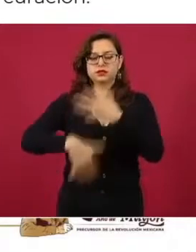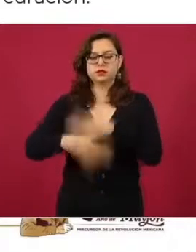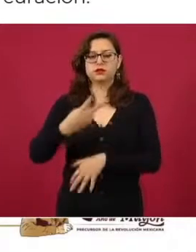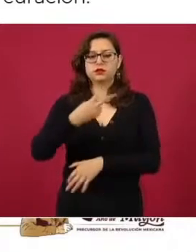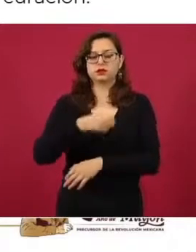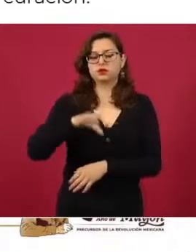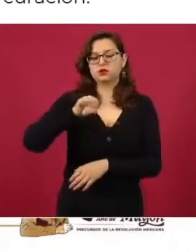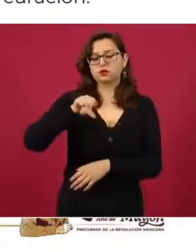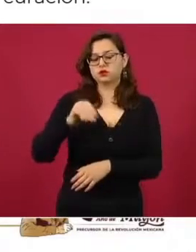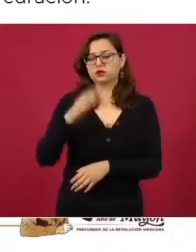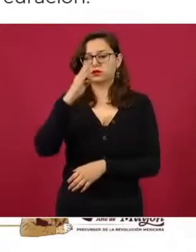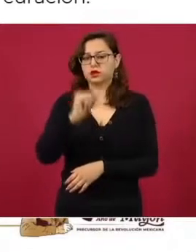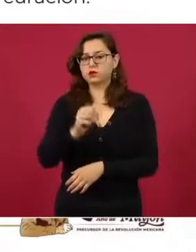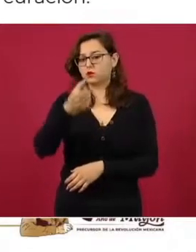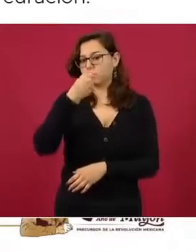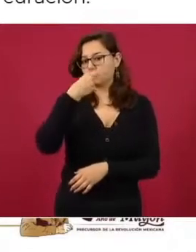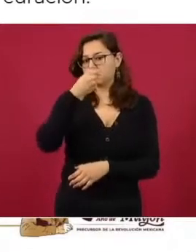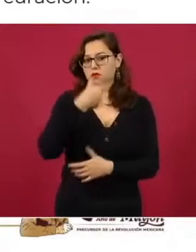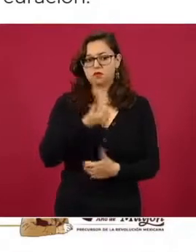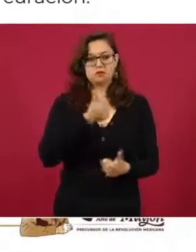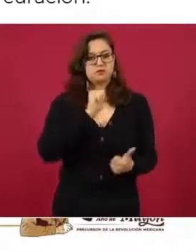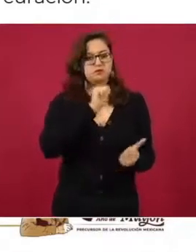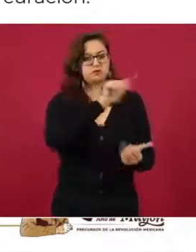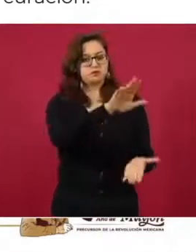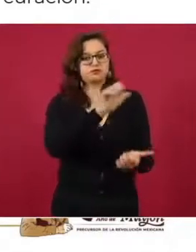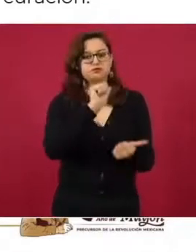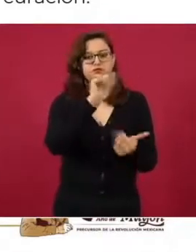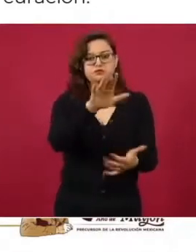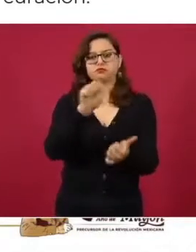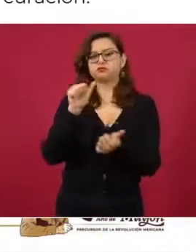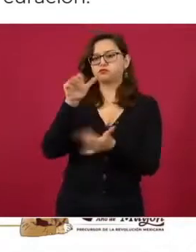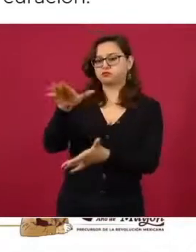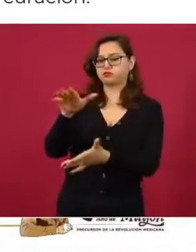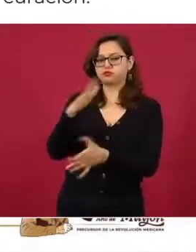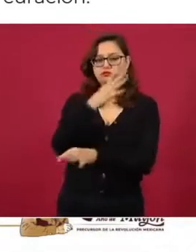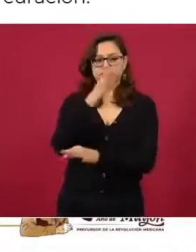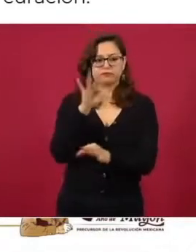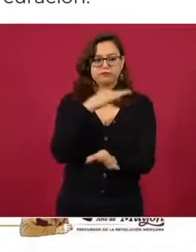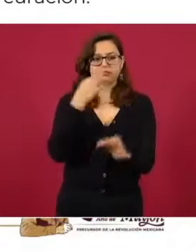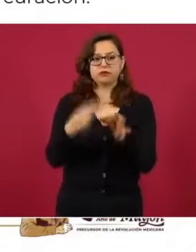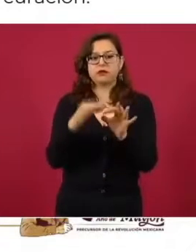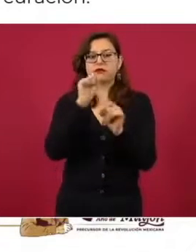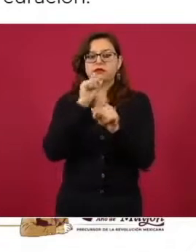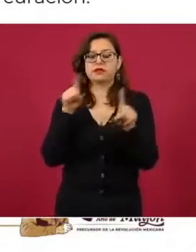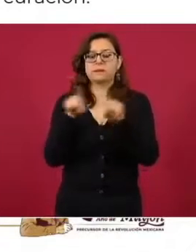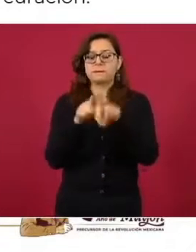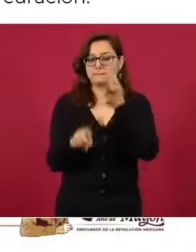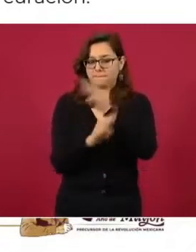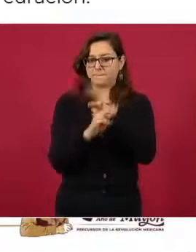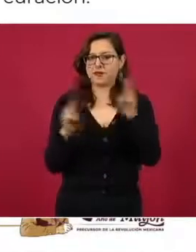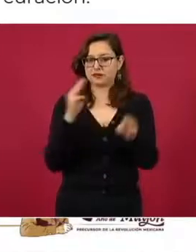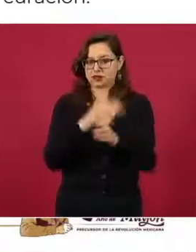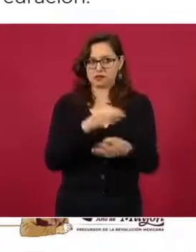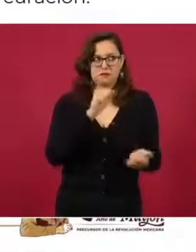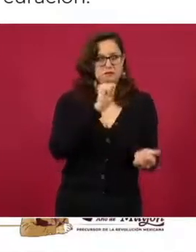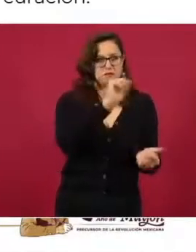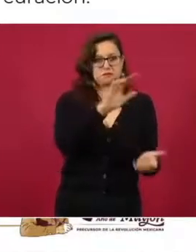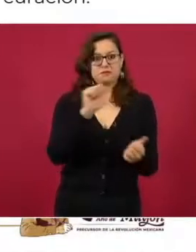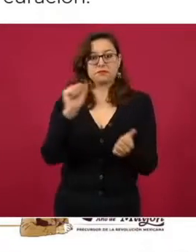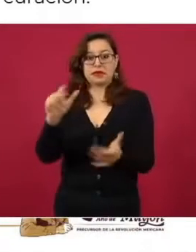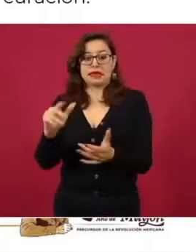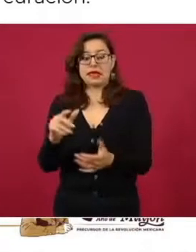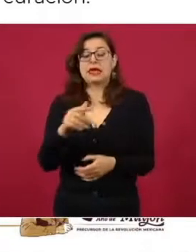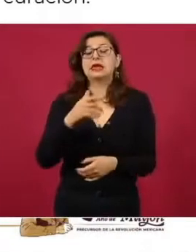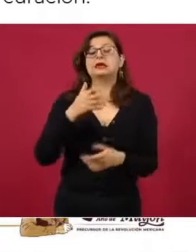piezas de medicamentos y de material de curación, estando en tránsito siete millones